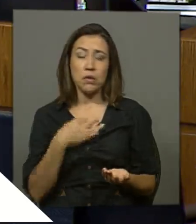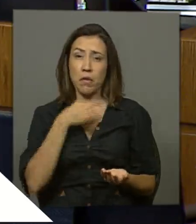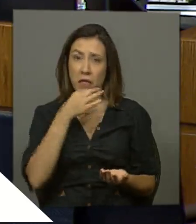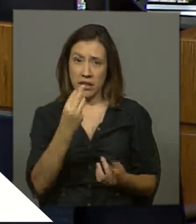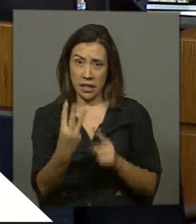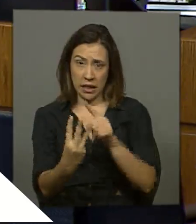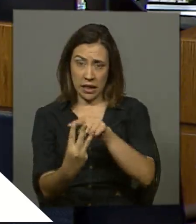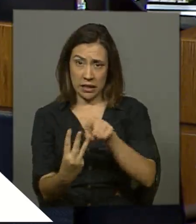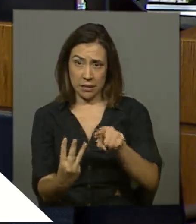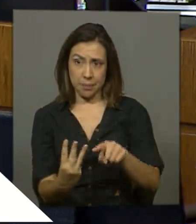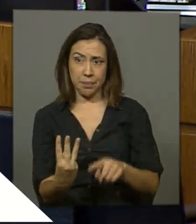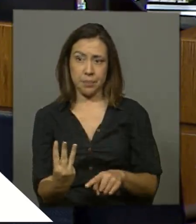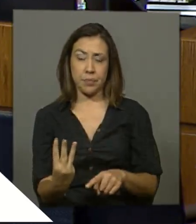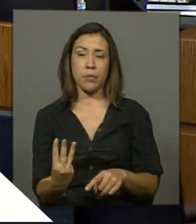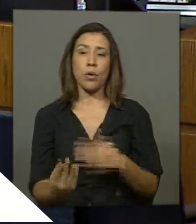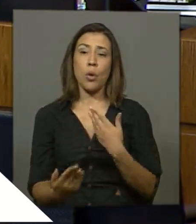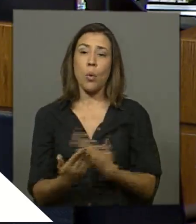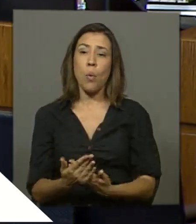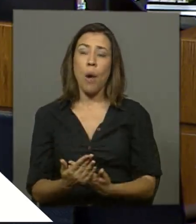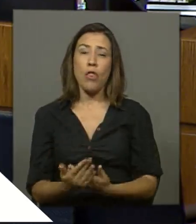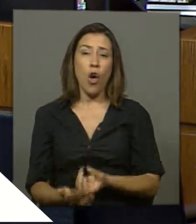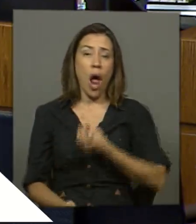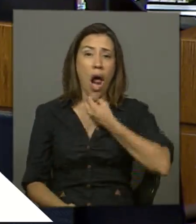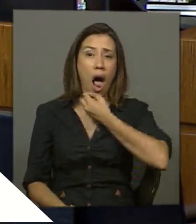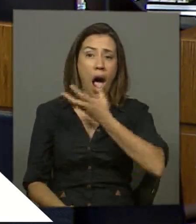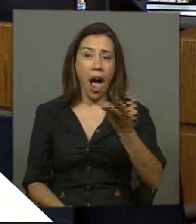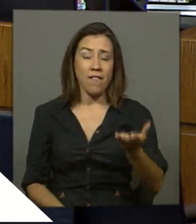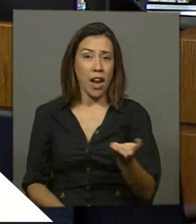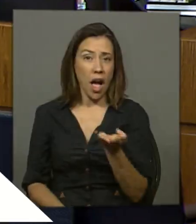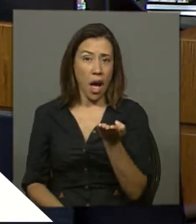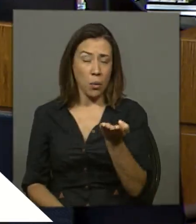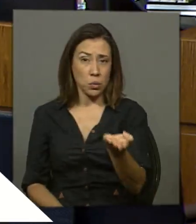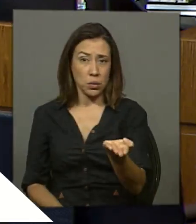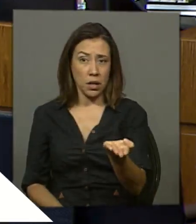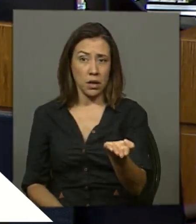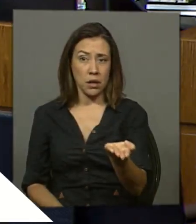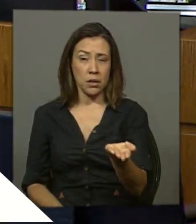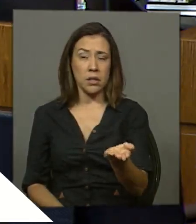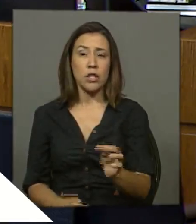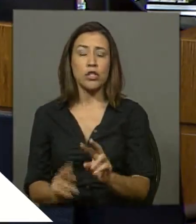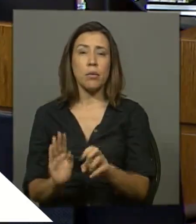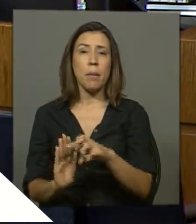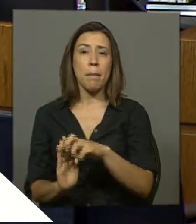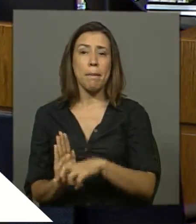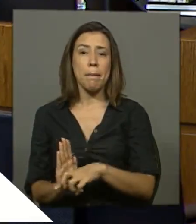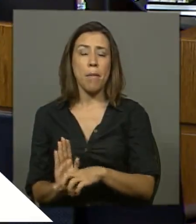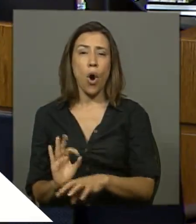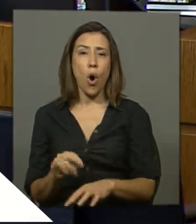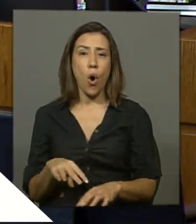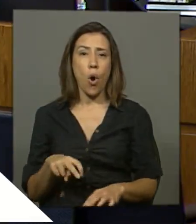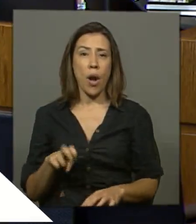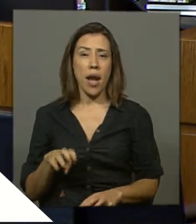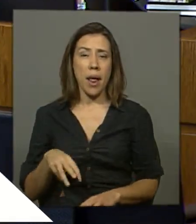tres casos cuando se le emplaza a usted con respecto al proyecto